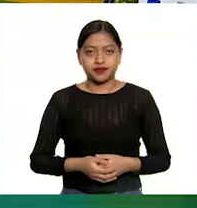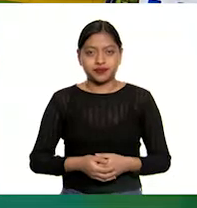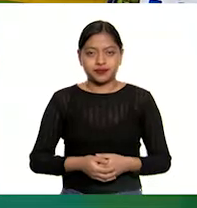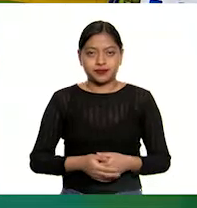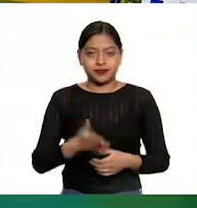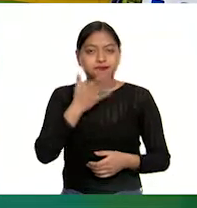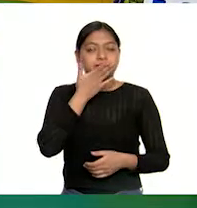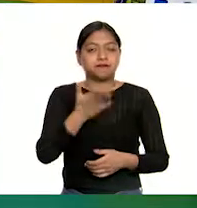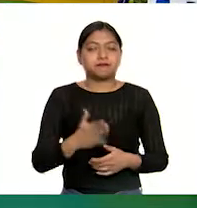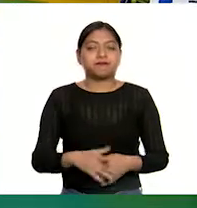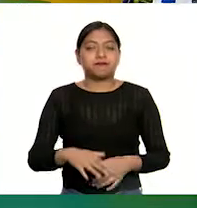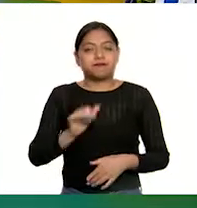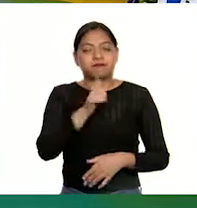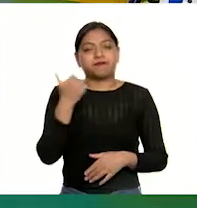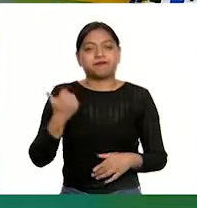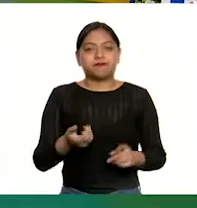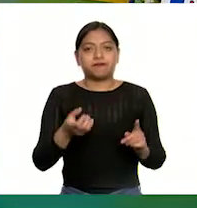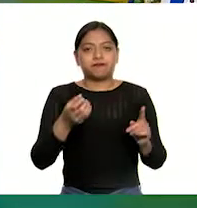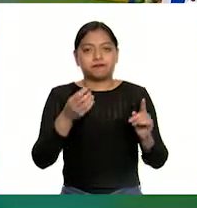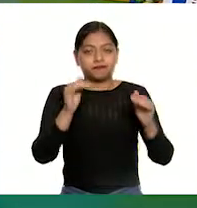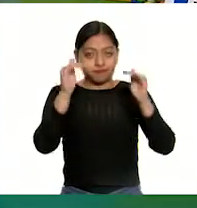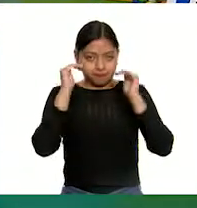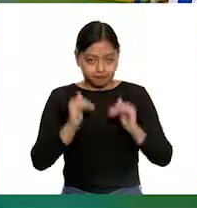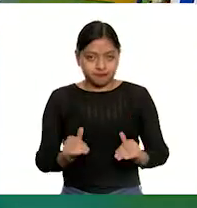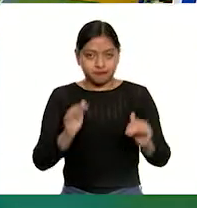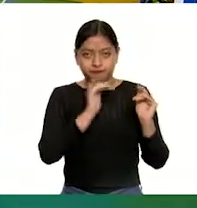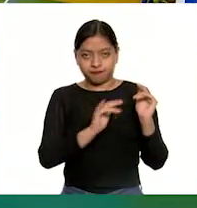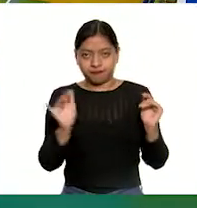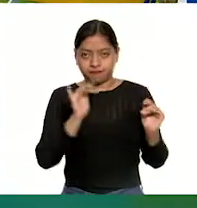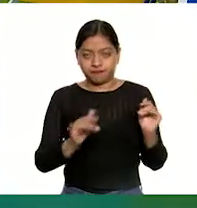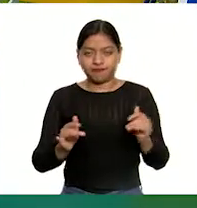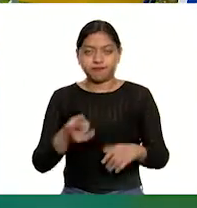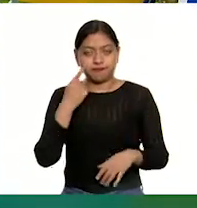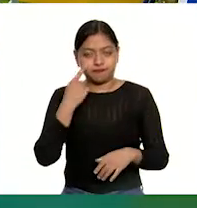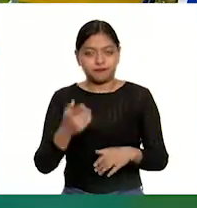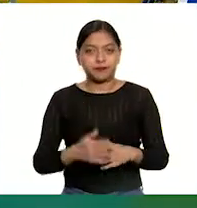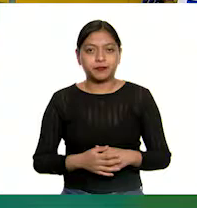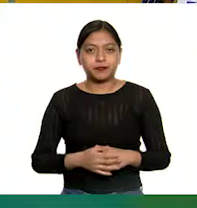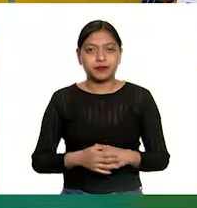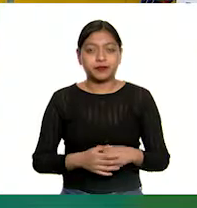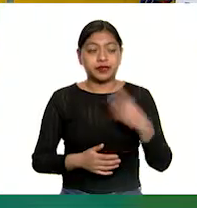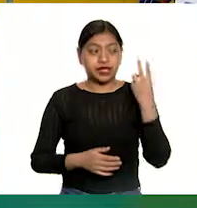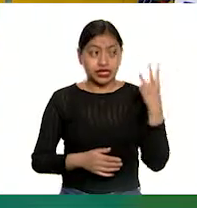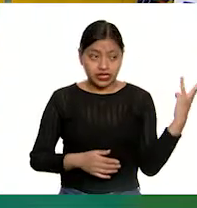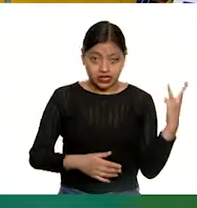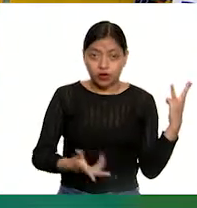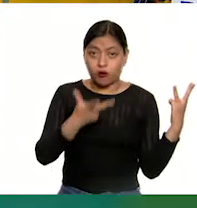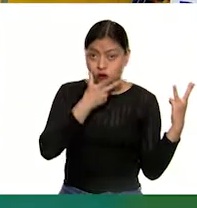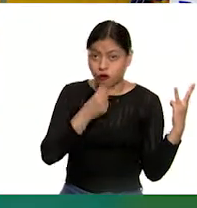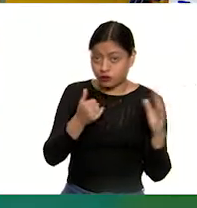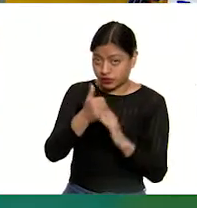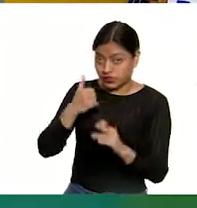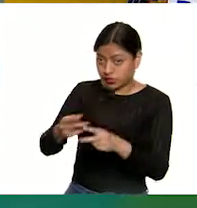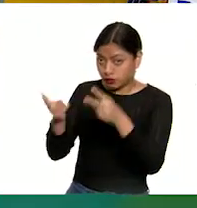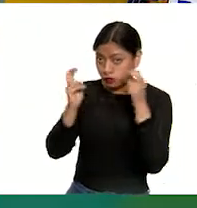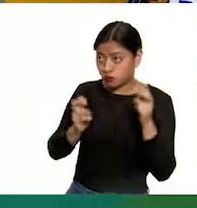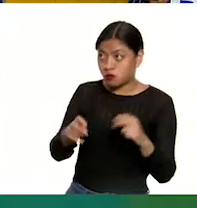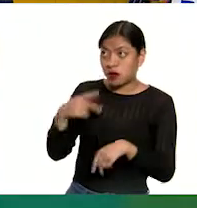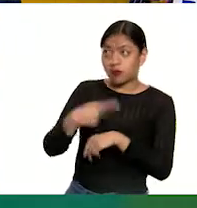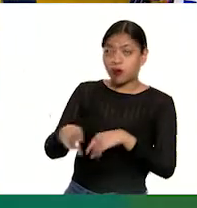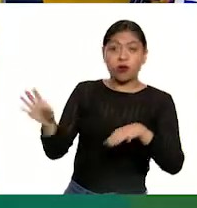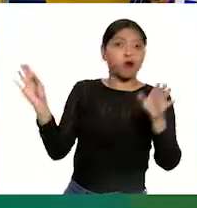Perfecto. Vamos a leer la siguiente oración. Dice: los ladrones decidieron no correr